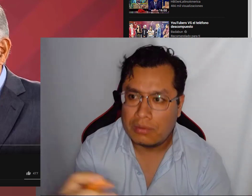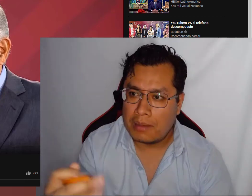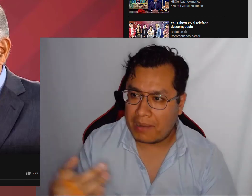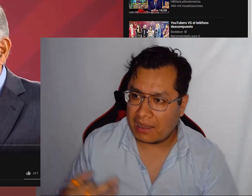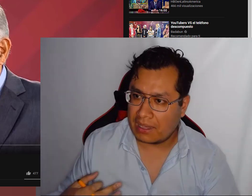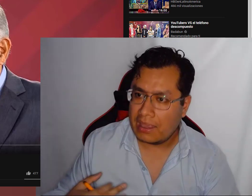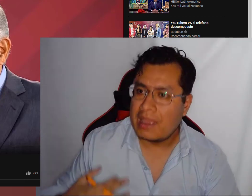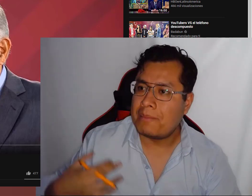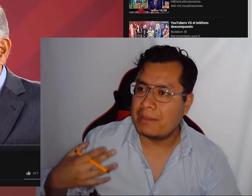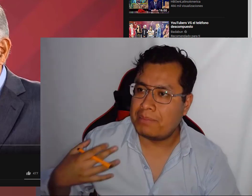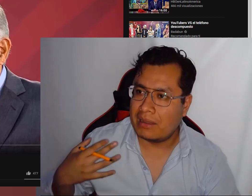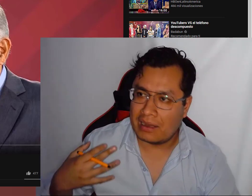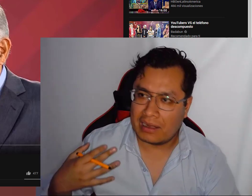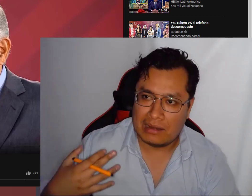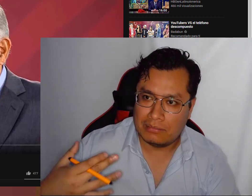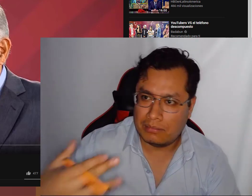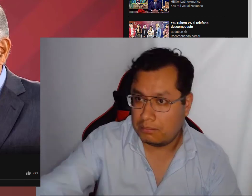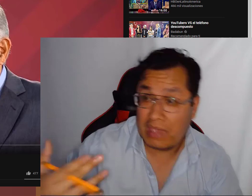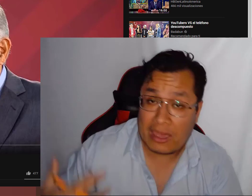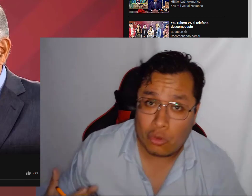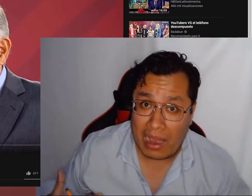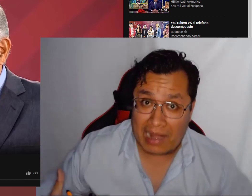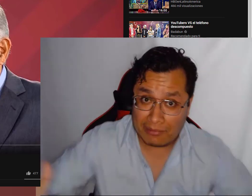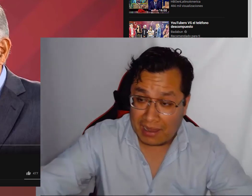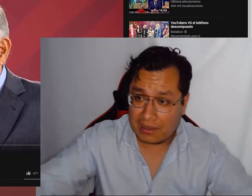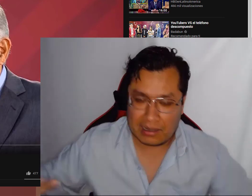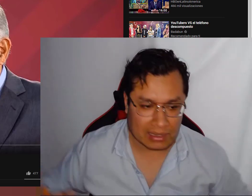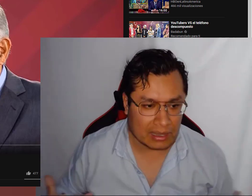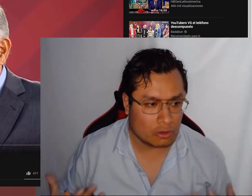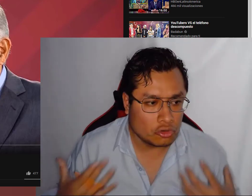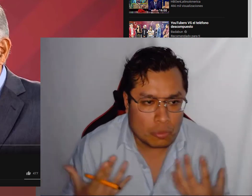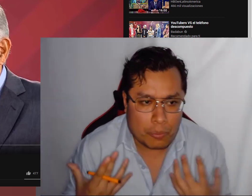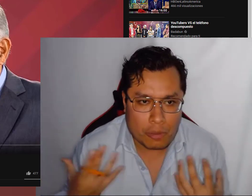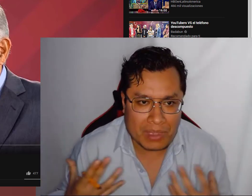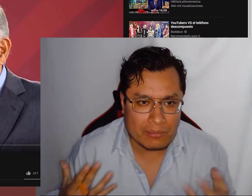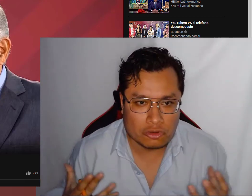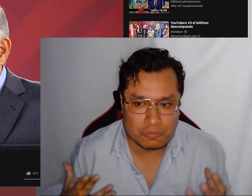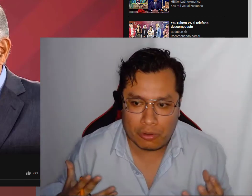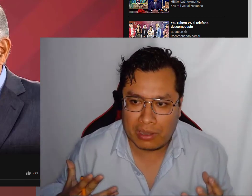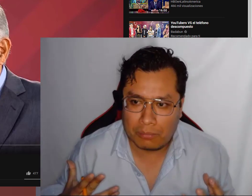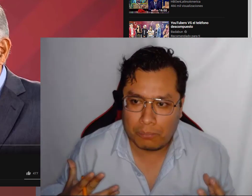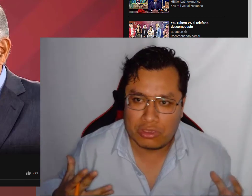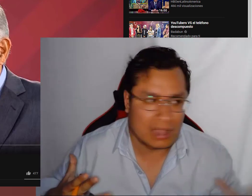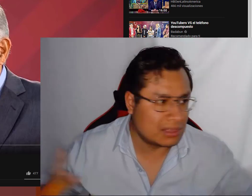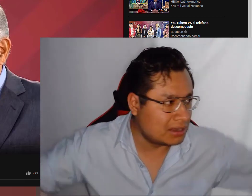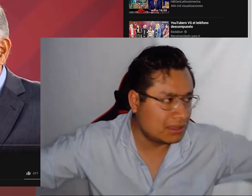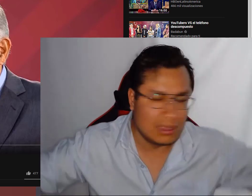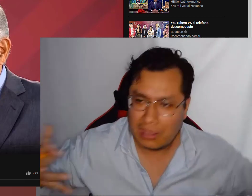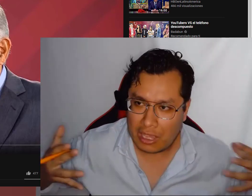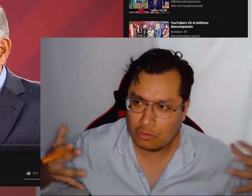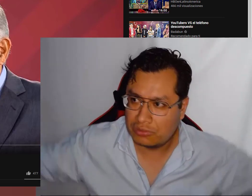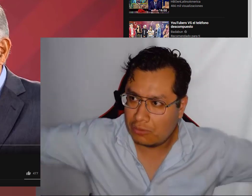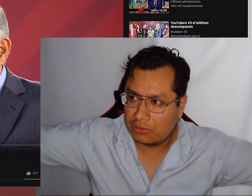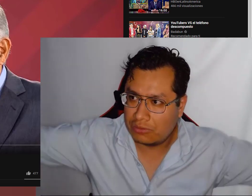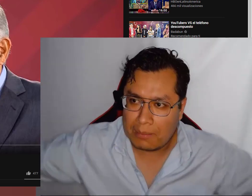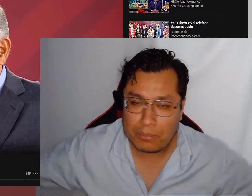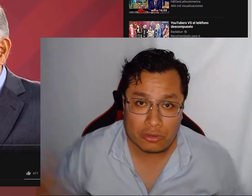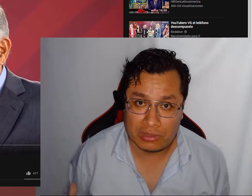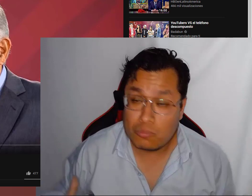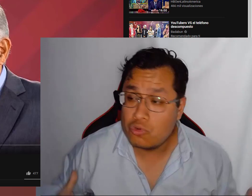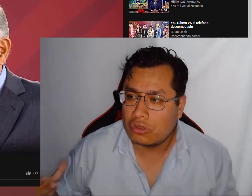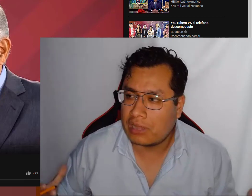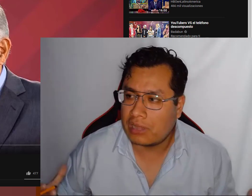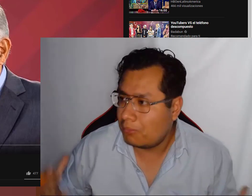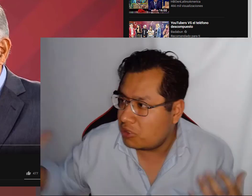teatro para que para perder el miedo al hablar el tener con tu propia voz poder proyectar te en un salón tan